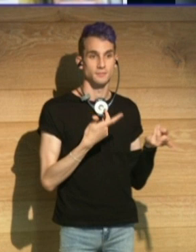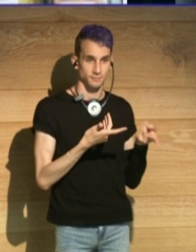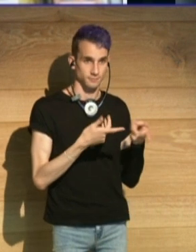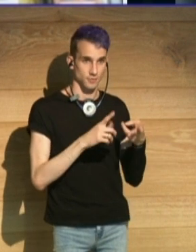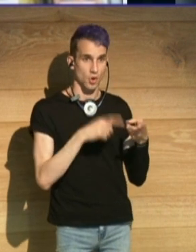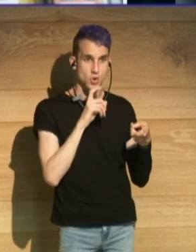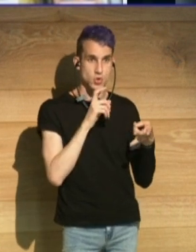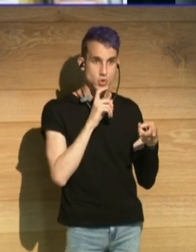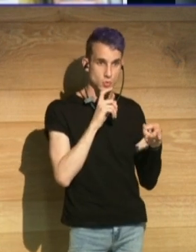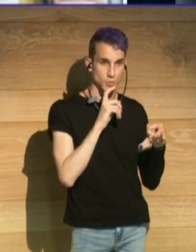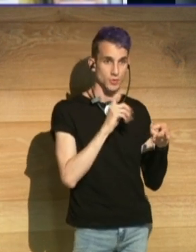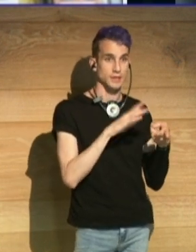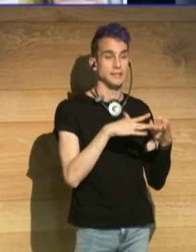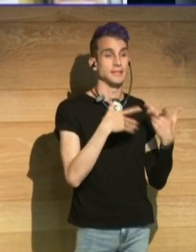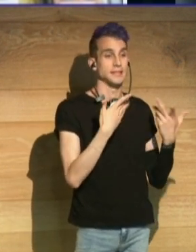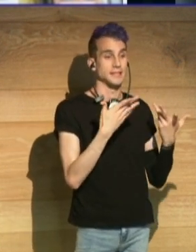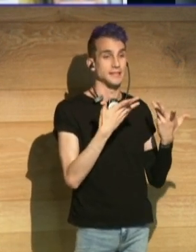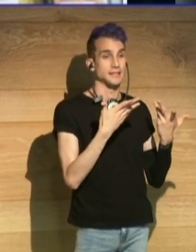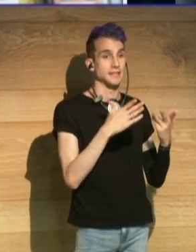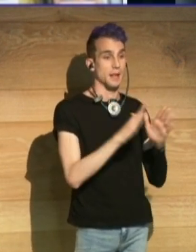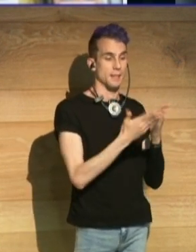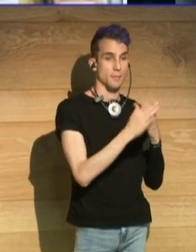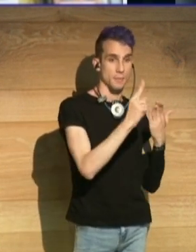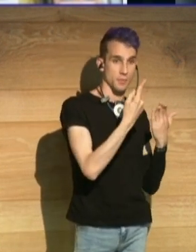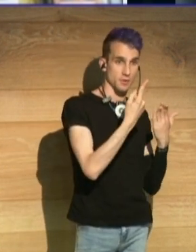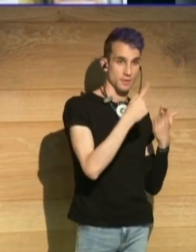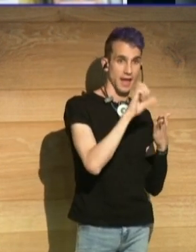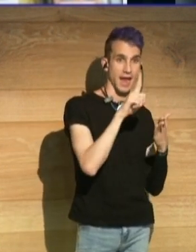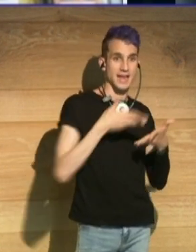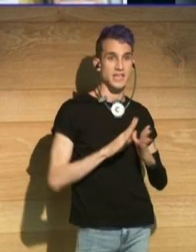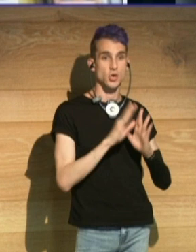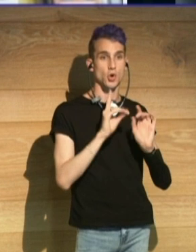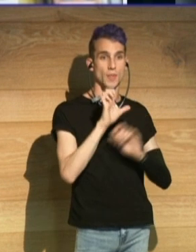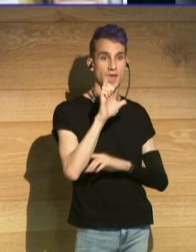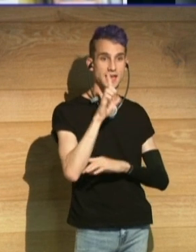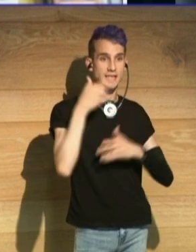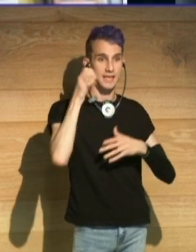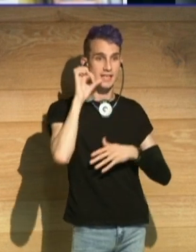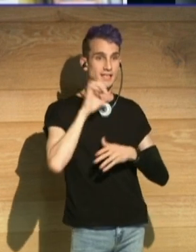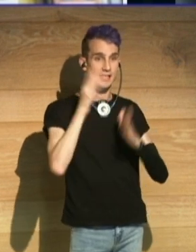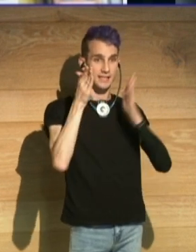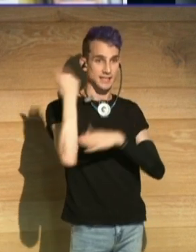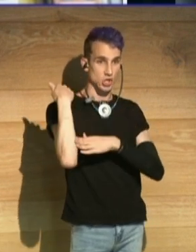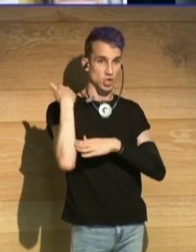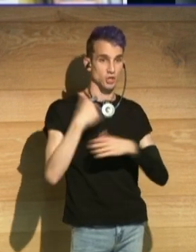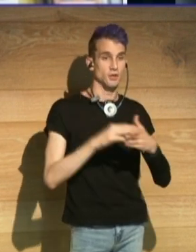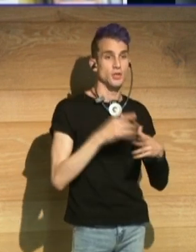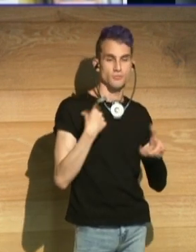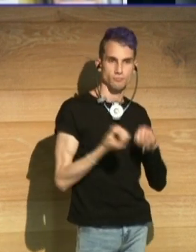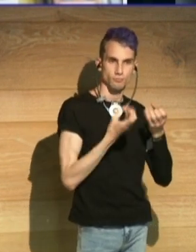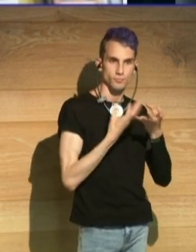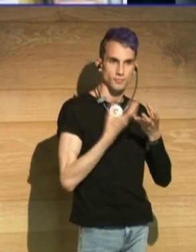esto? Y en el primer volumen, El Hijo del Siglo, yo cuento el ascenso y la conquista